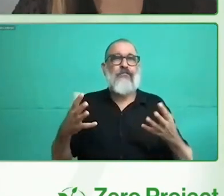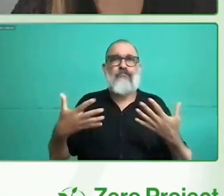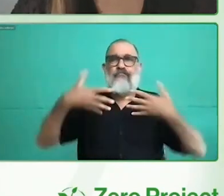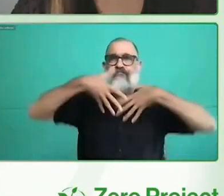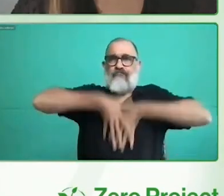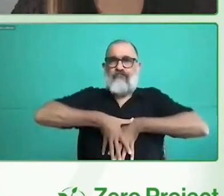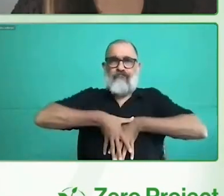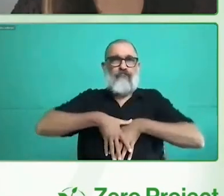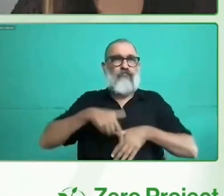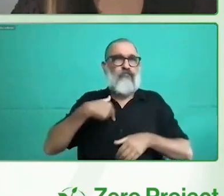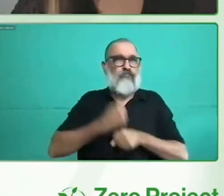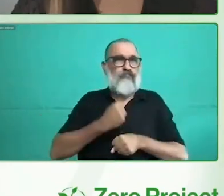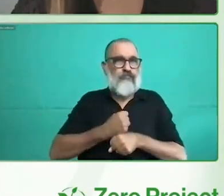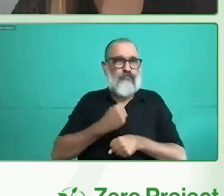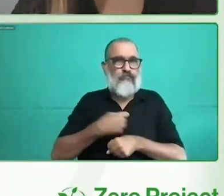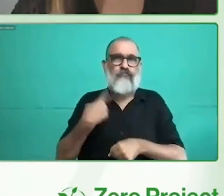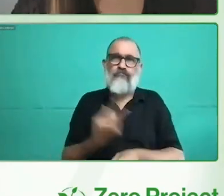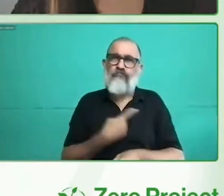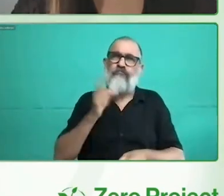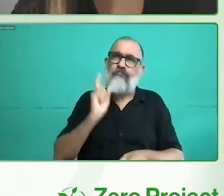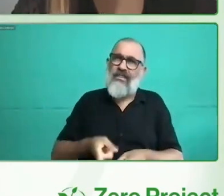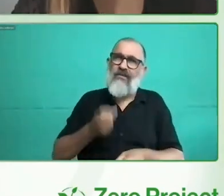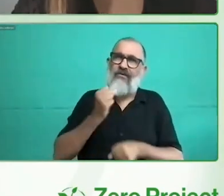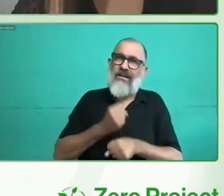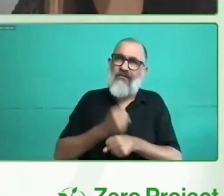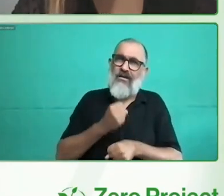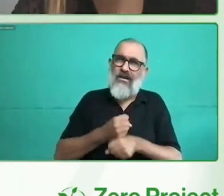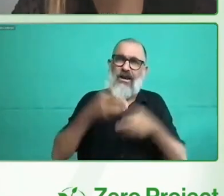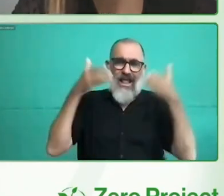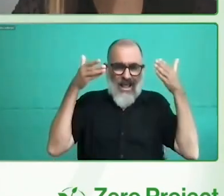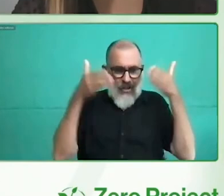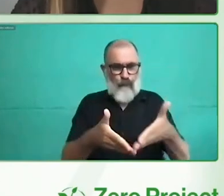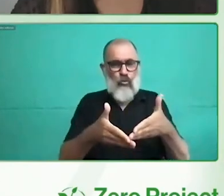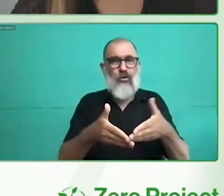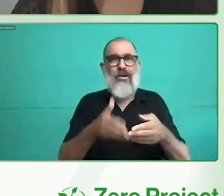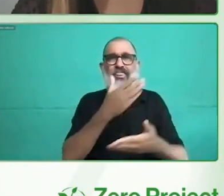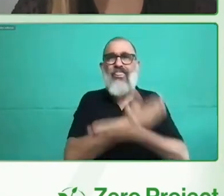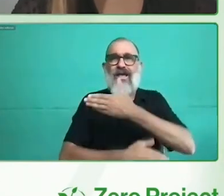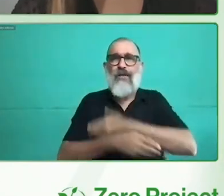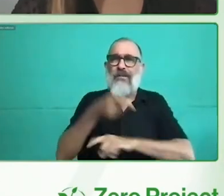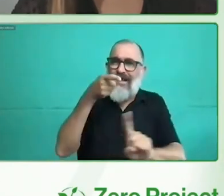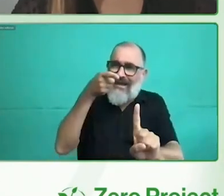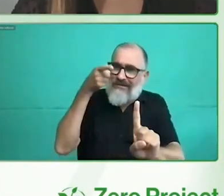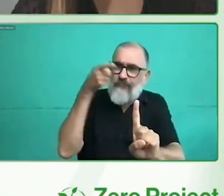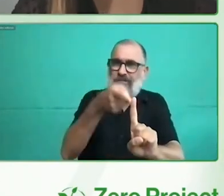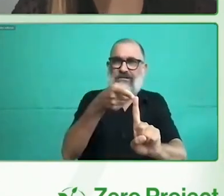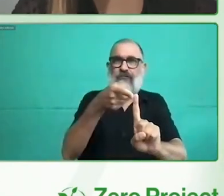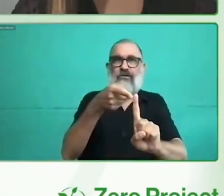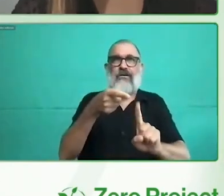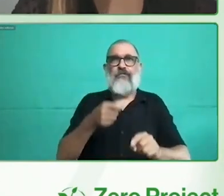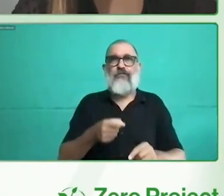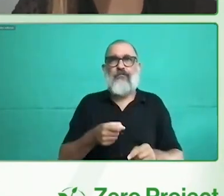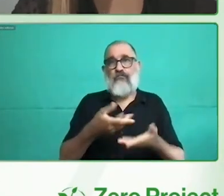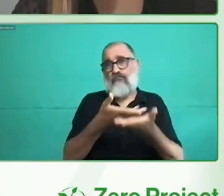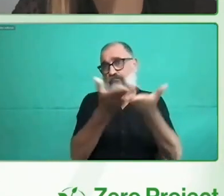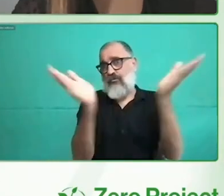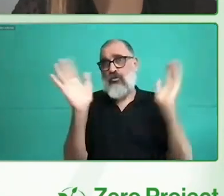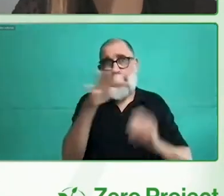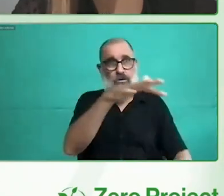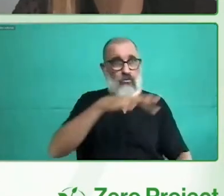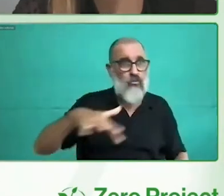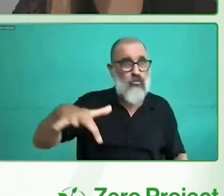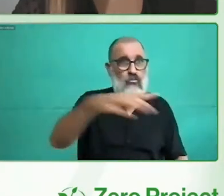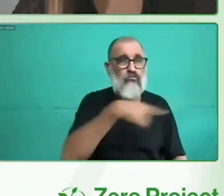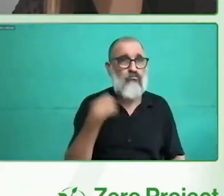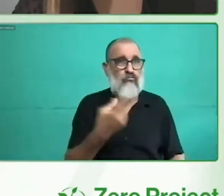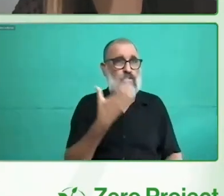modelo adaptado a sus características particulares. Asimismo, reconocemos que el autoempleo